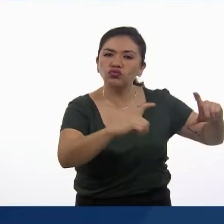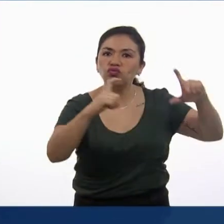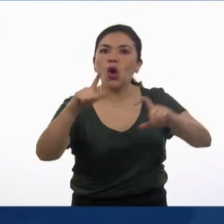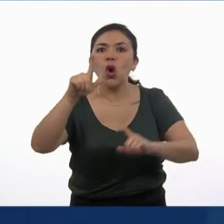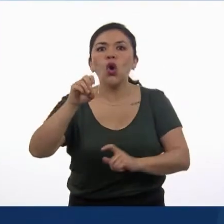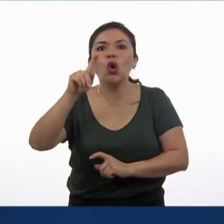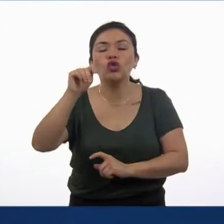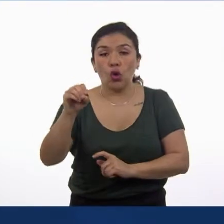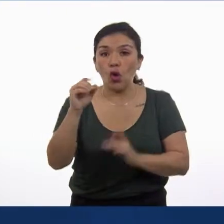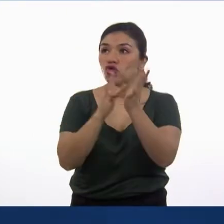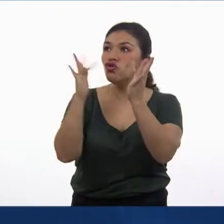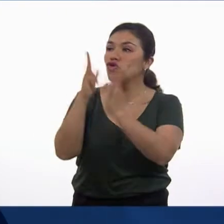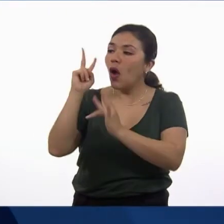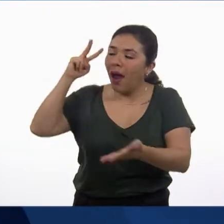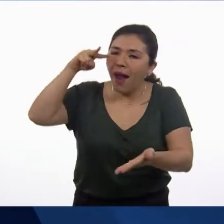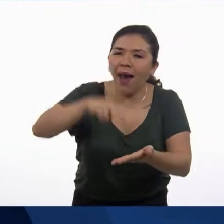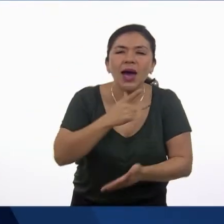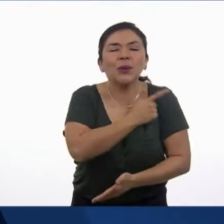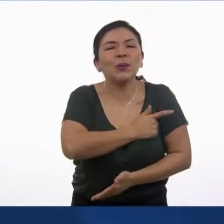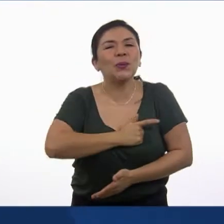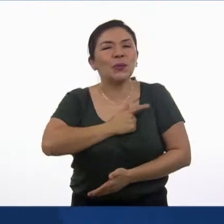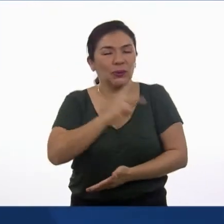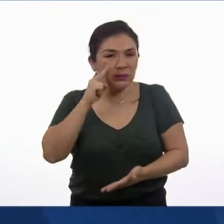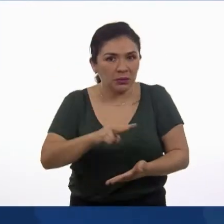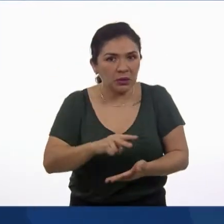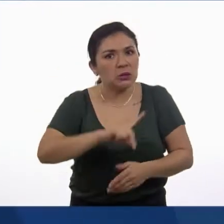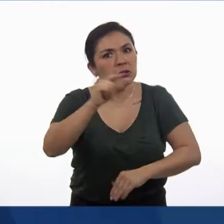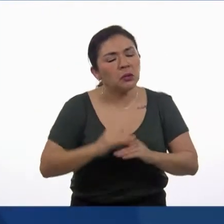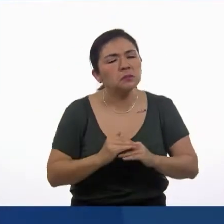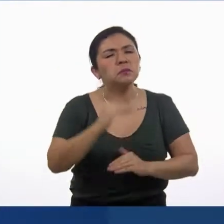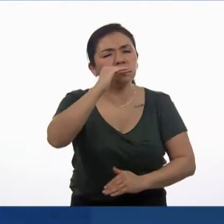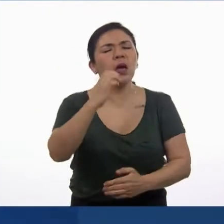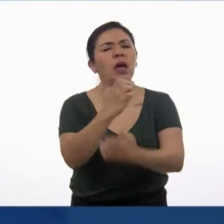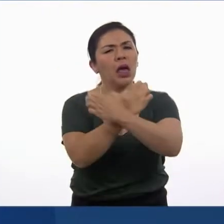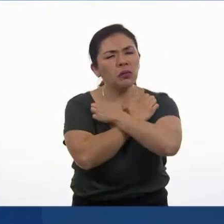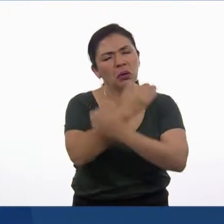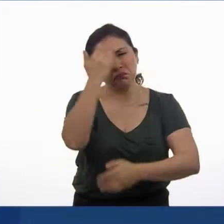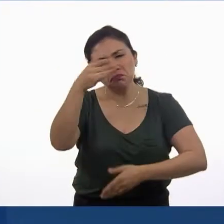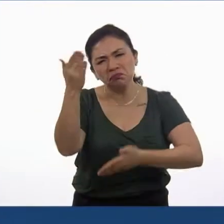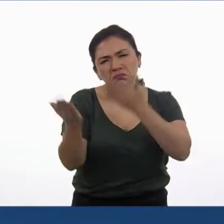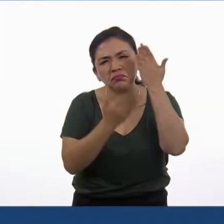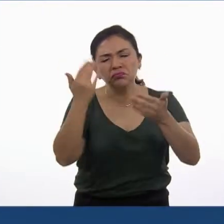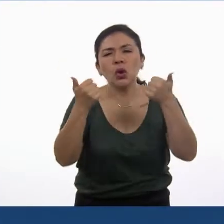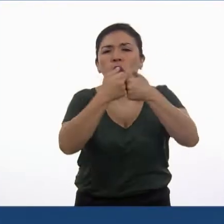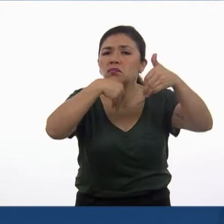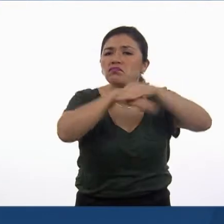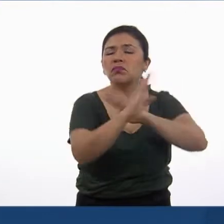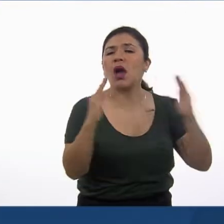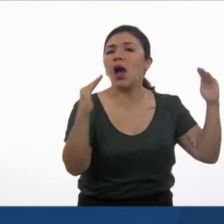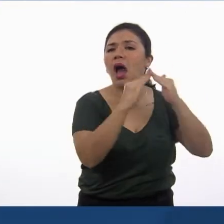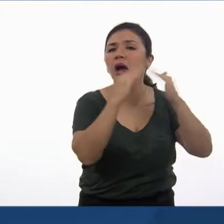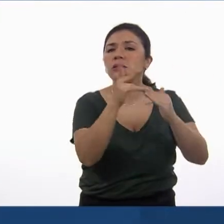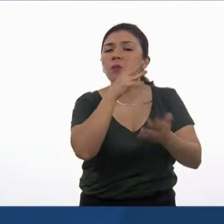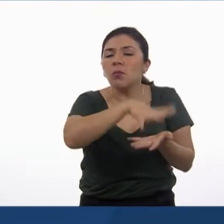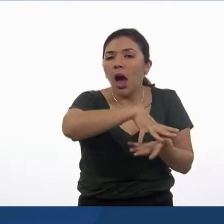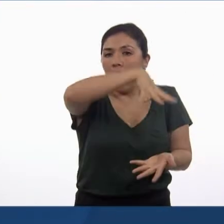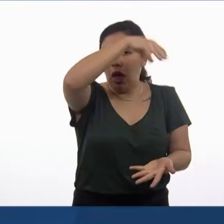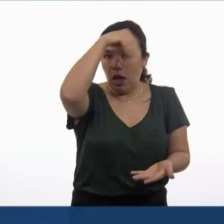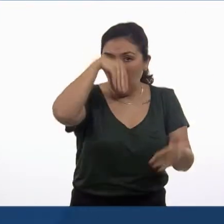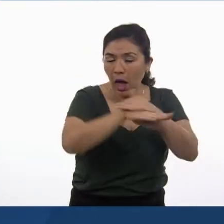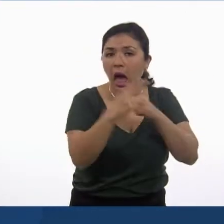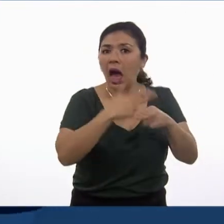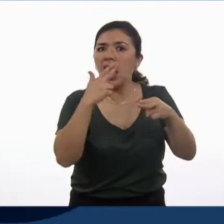en el cielo, se regocijan. Crece y se educa mientras permanece encerrado en el palacio de su padre, hasta